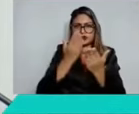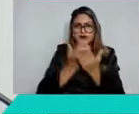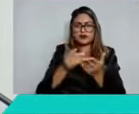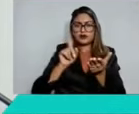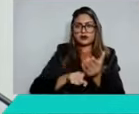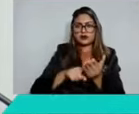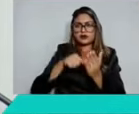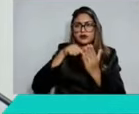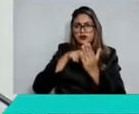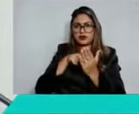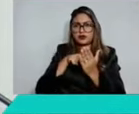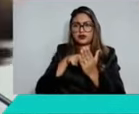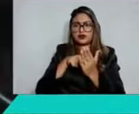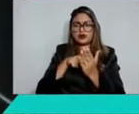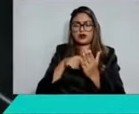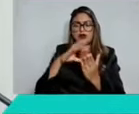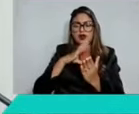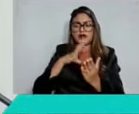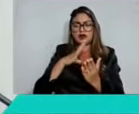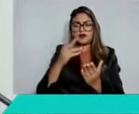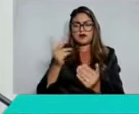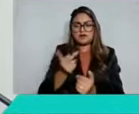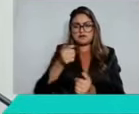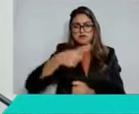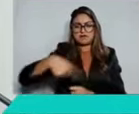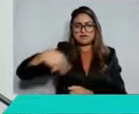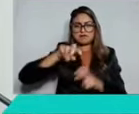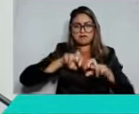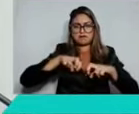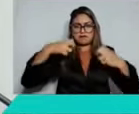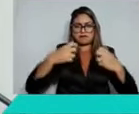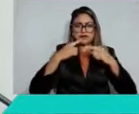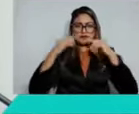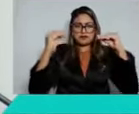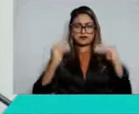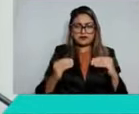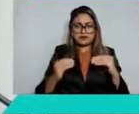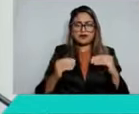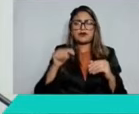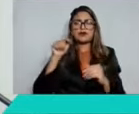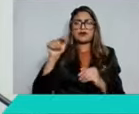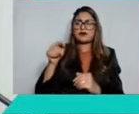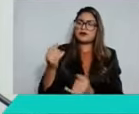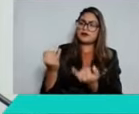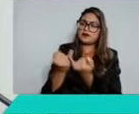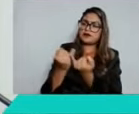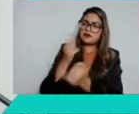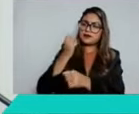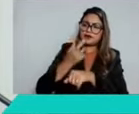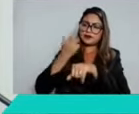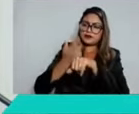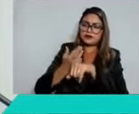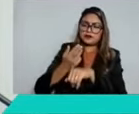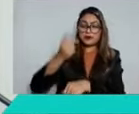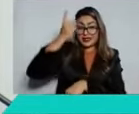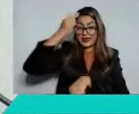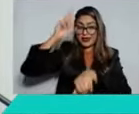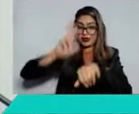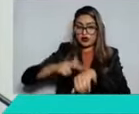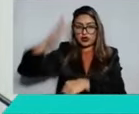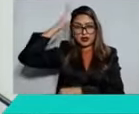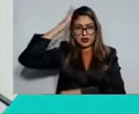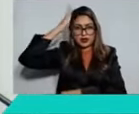somete a consideración del Pleno de este Instituto instruir al Director General de Asuntos Jurídicos como representante legal